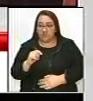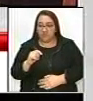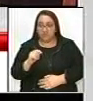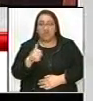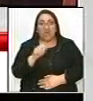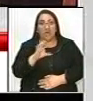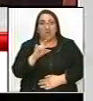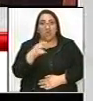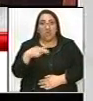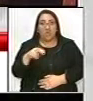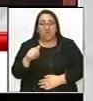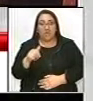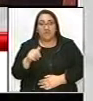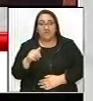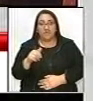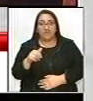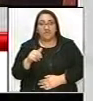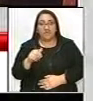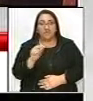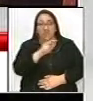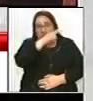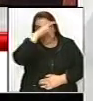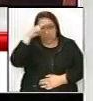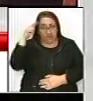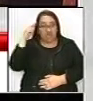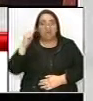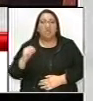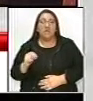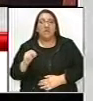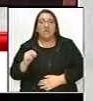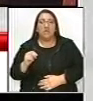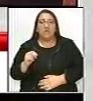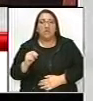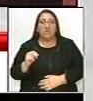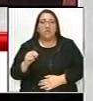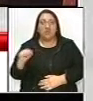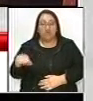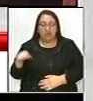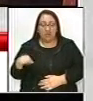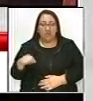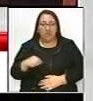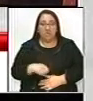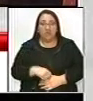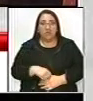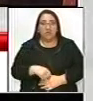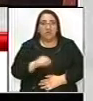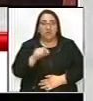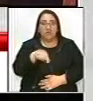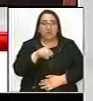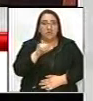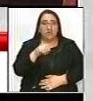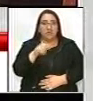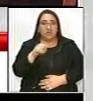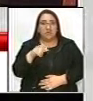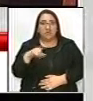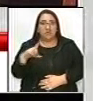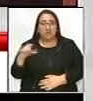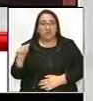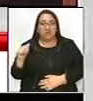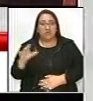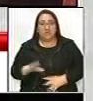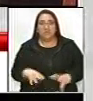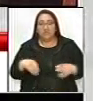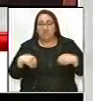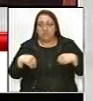Acuña Núñez. Velázquez Quesquén. Velázquez Quesquén, sí. Quintanilla Chacón.